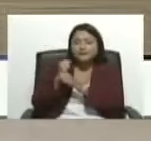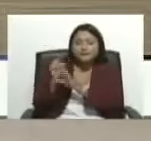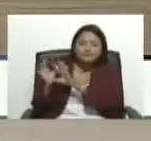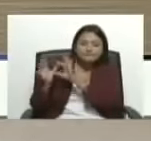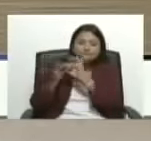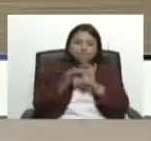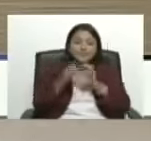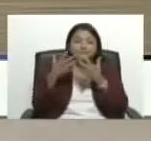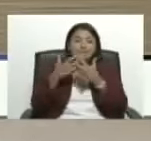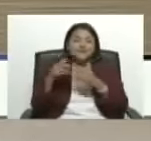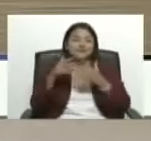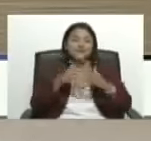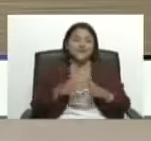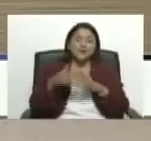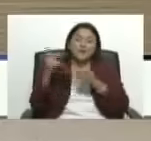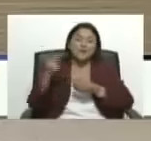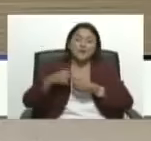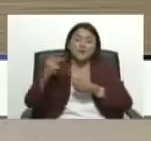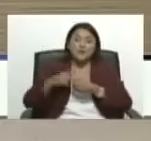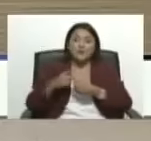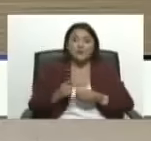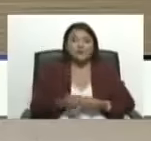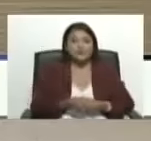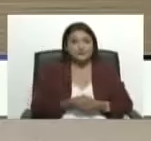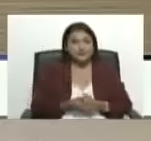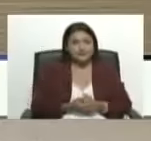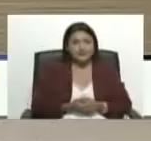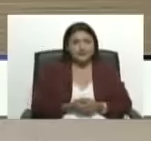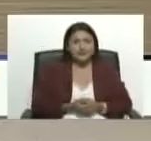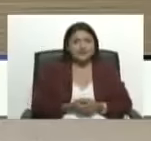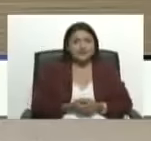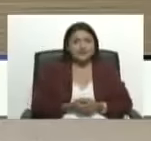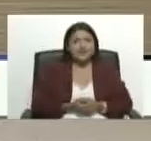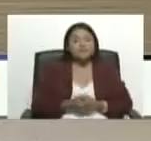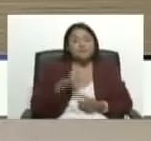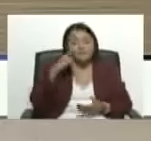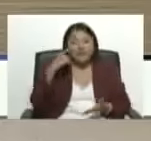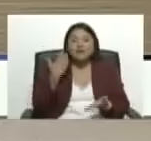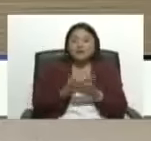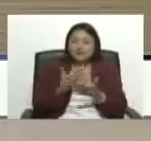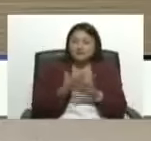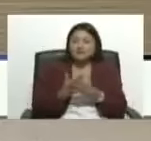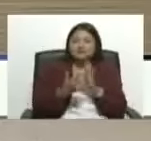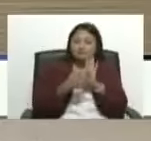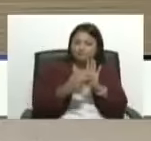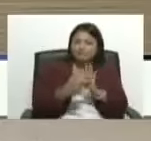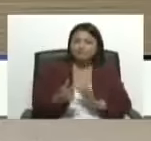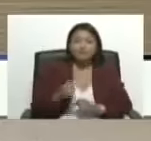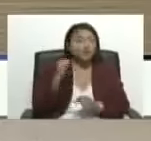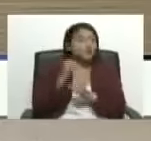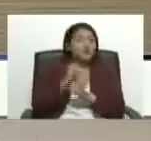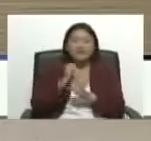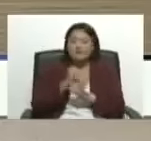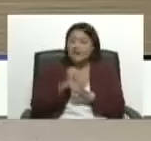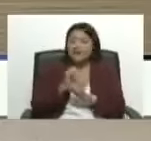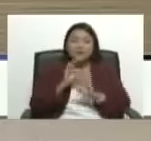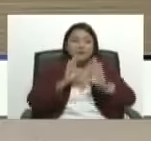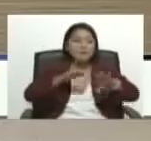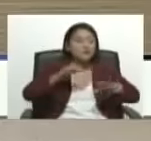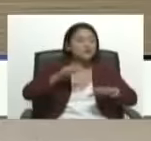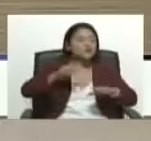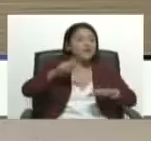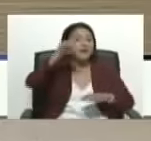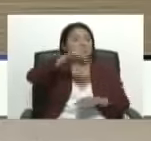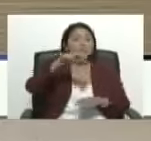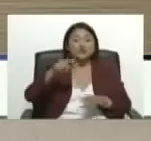empleados, no lo dice como publicidad, es la realidad. No están trabajando para su pueblo. No